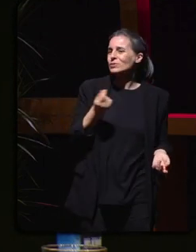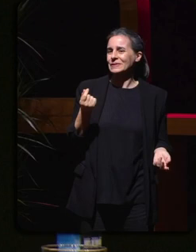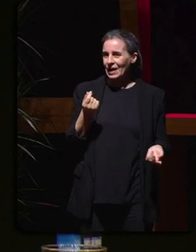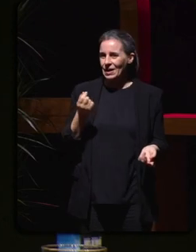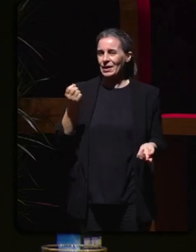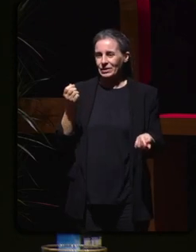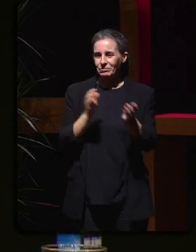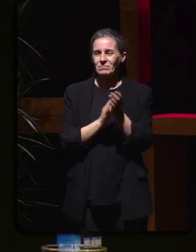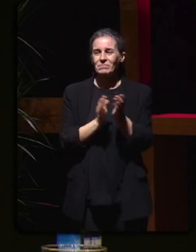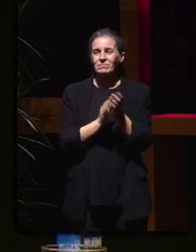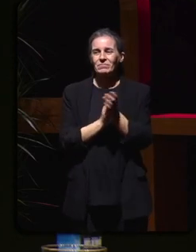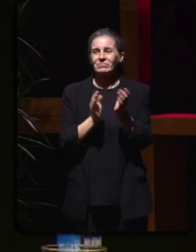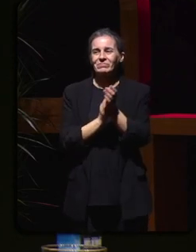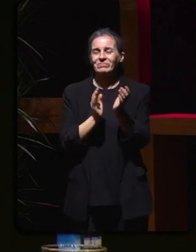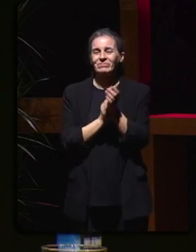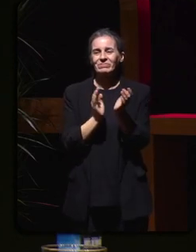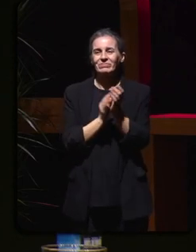gustan las etiquetas